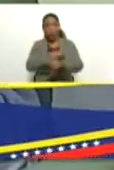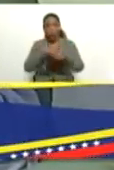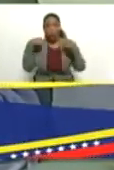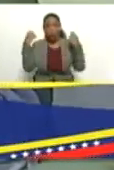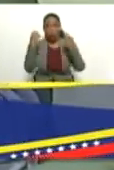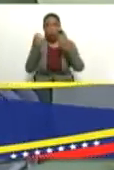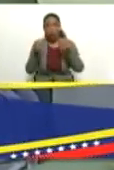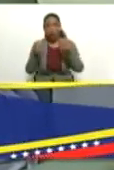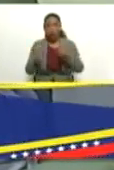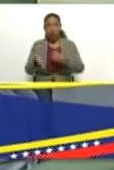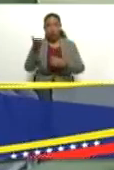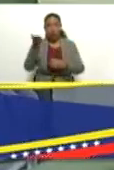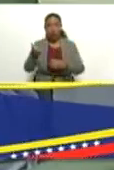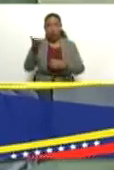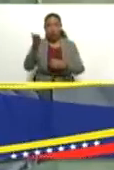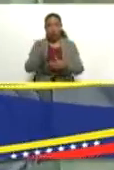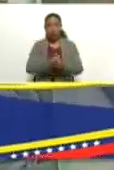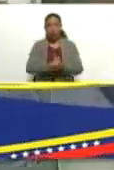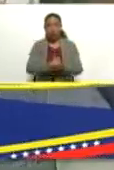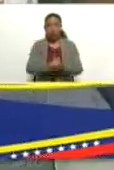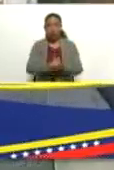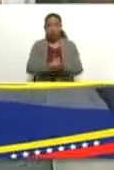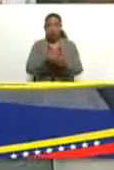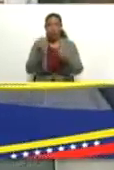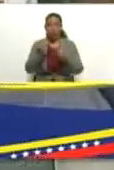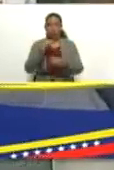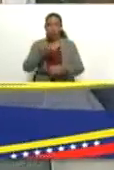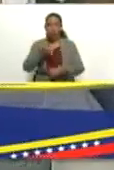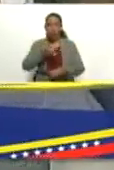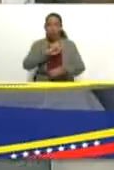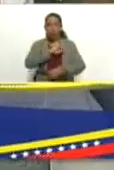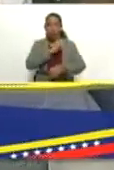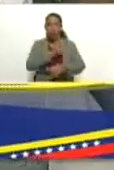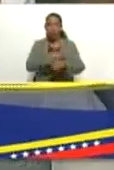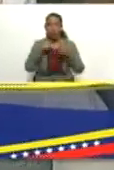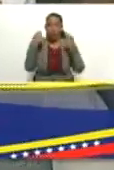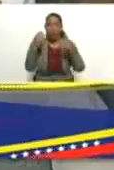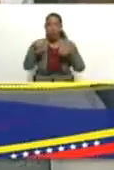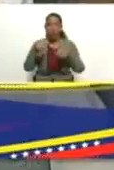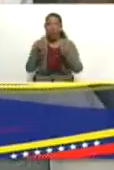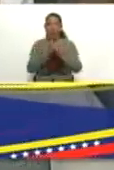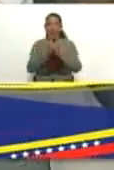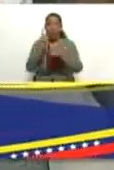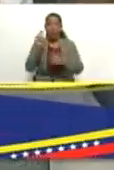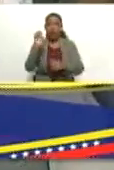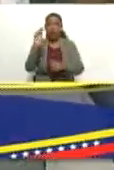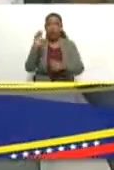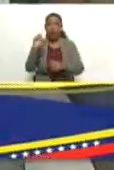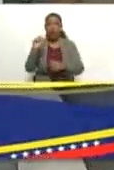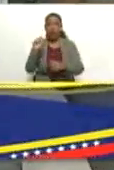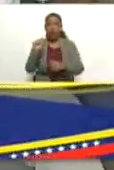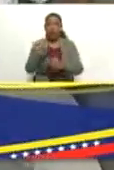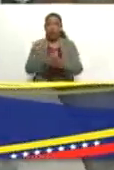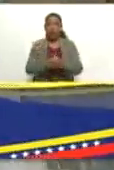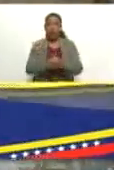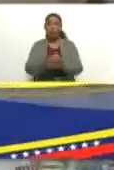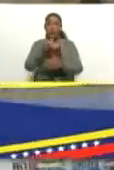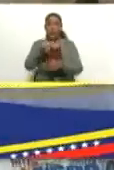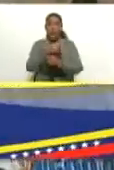importante. ¿Cómo está el poder popular aquí en Santa Teresa del Tuy? ¿Qué piensas tú? Bueno, presidente, en